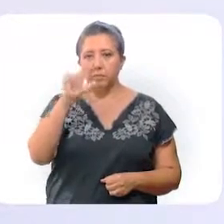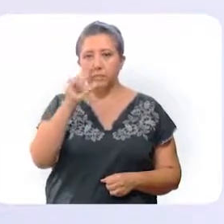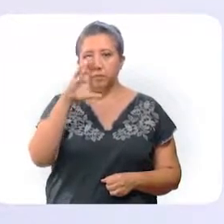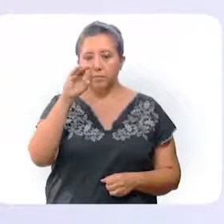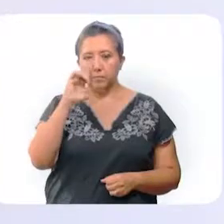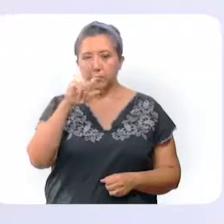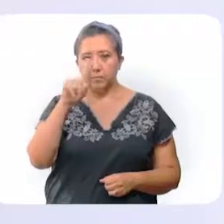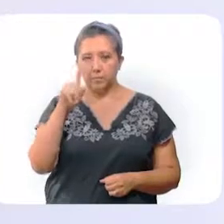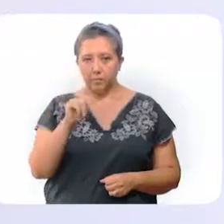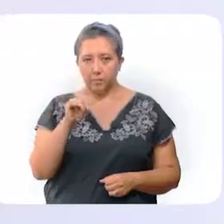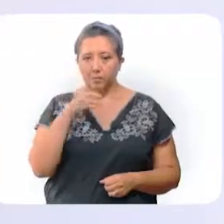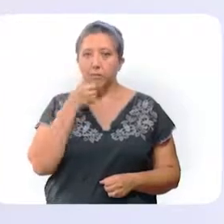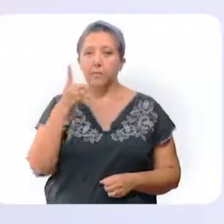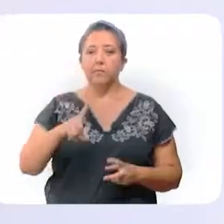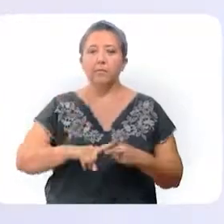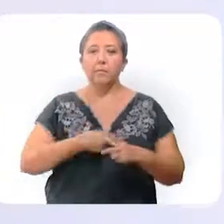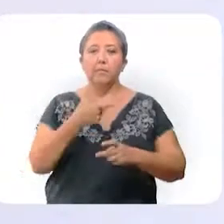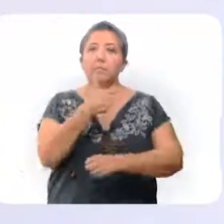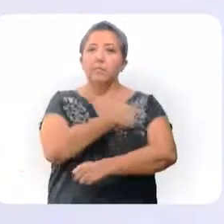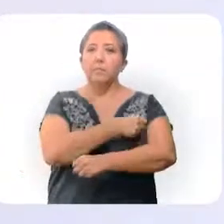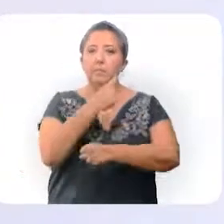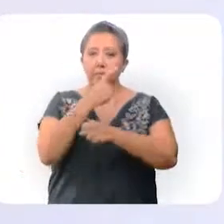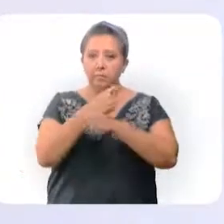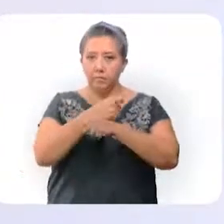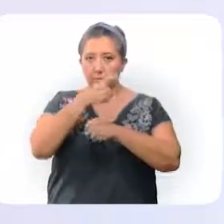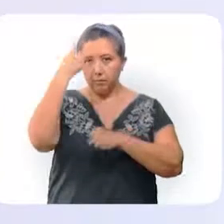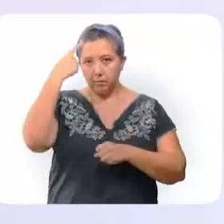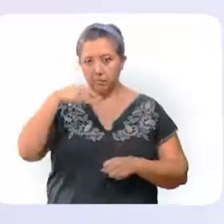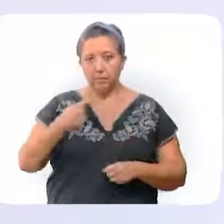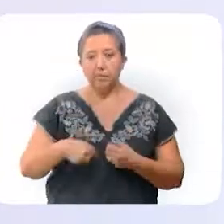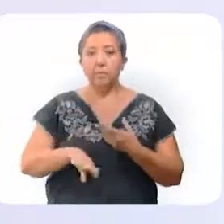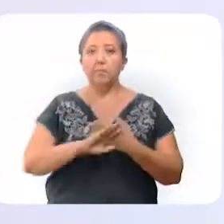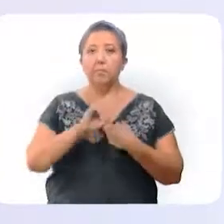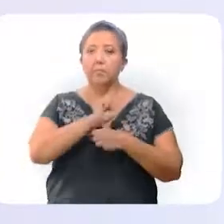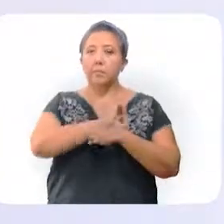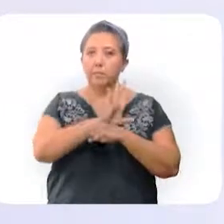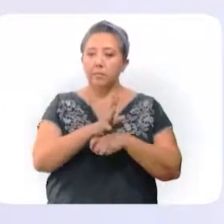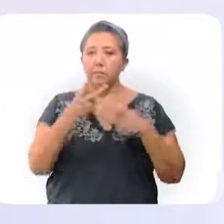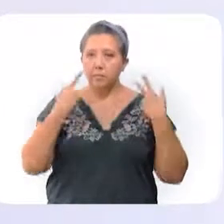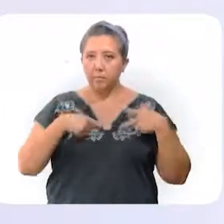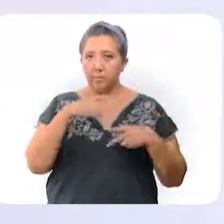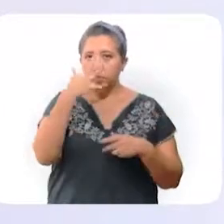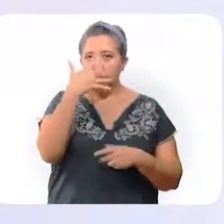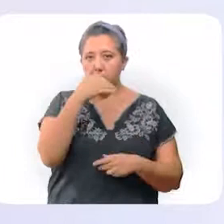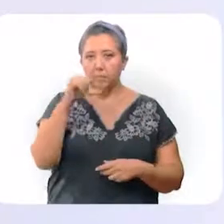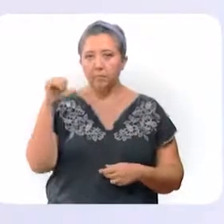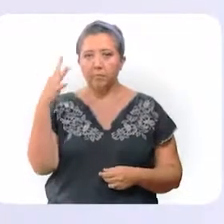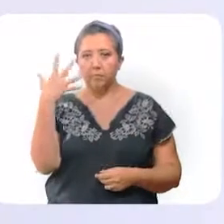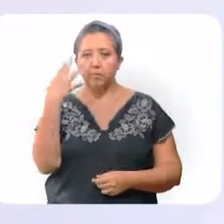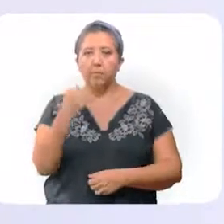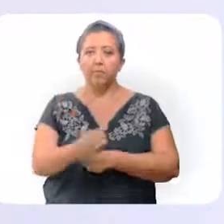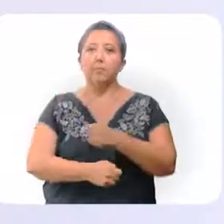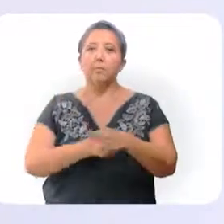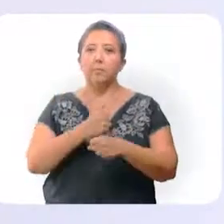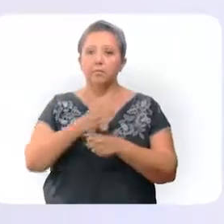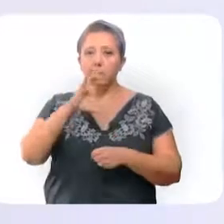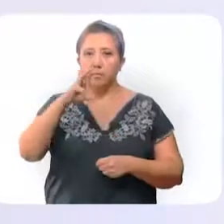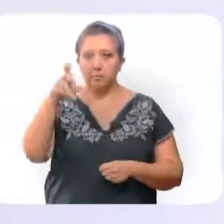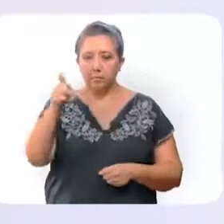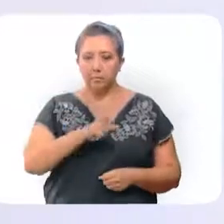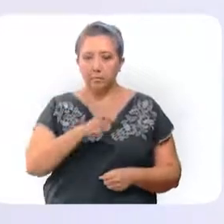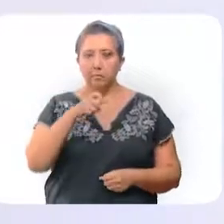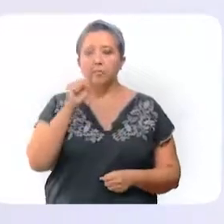Tzán. También iniciamos la aplicación de la primera dosis de la vacuna contra el coronavirus para personas de 50 a 59 años en